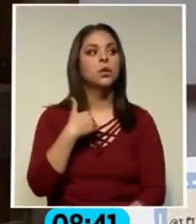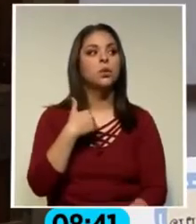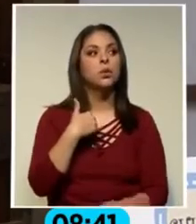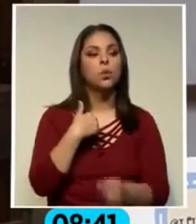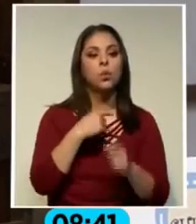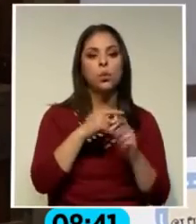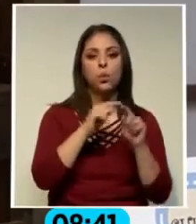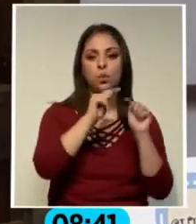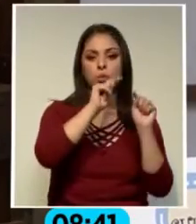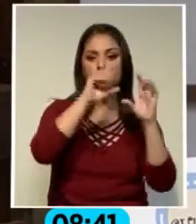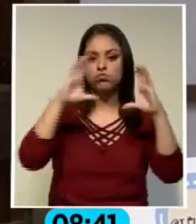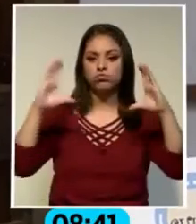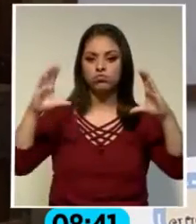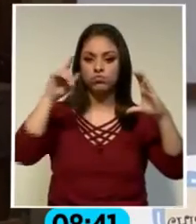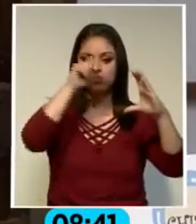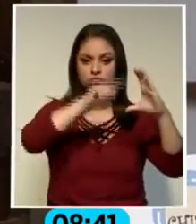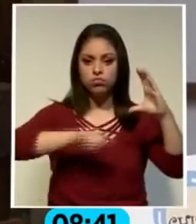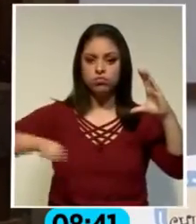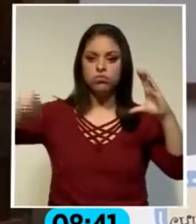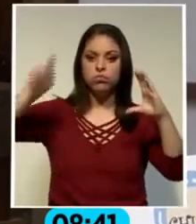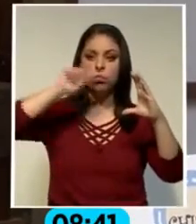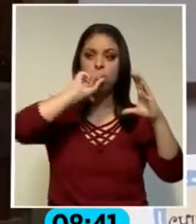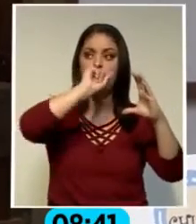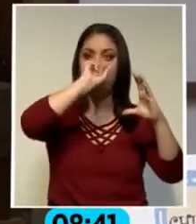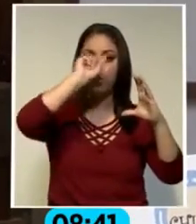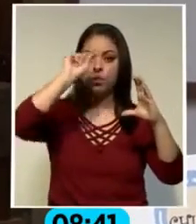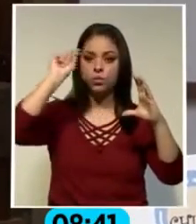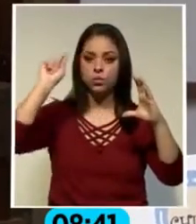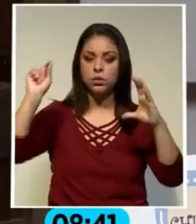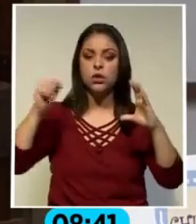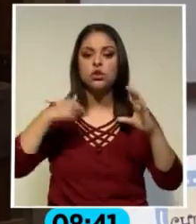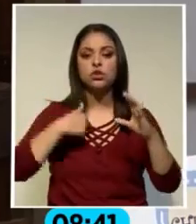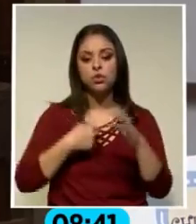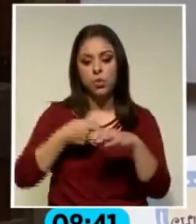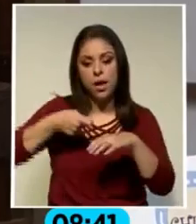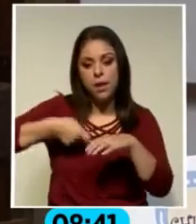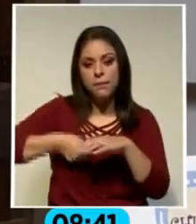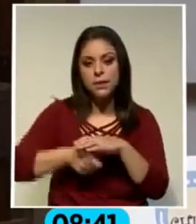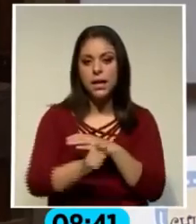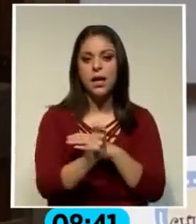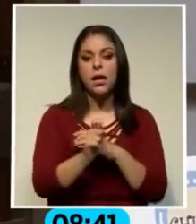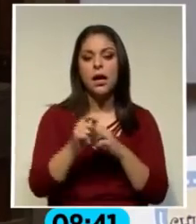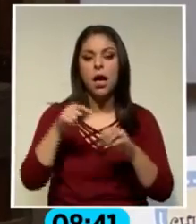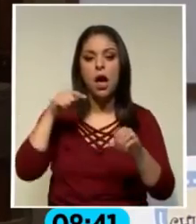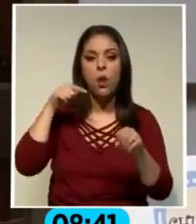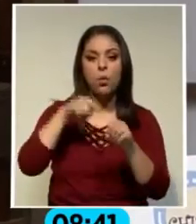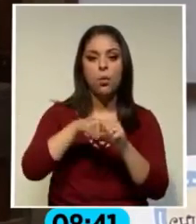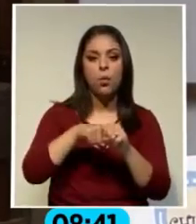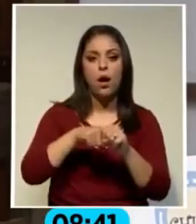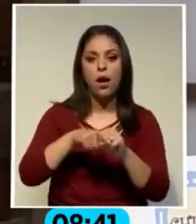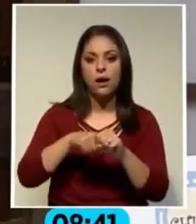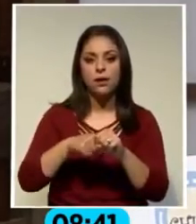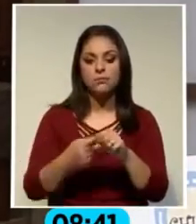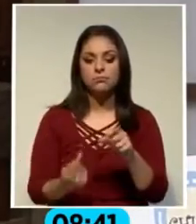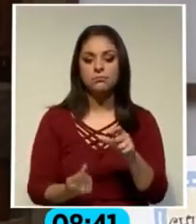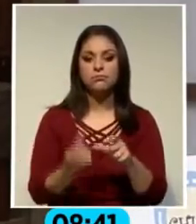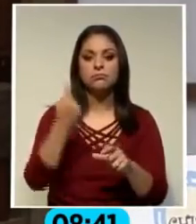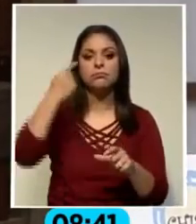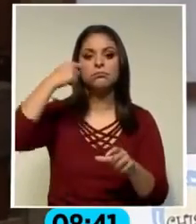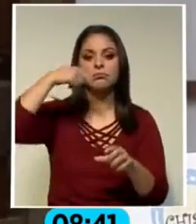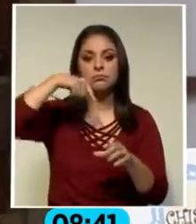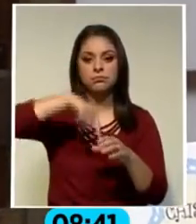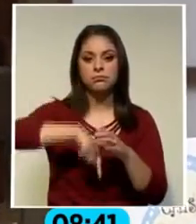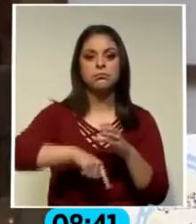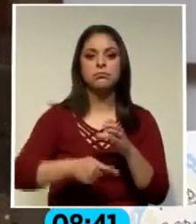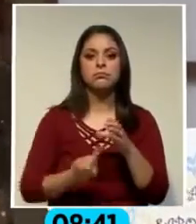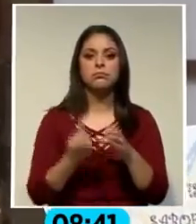pasar por los agujeros la aguja, como cosiendo. Por arriba, por